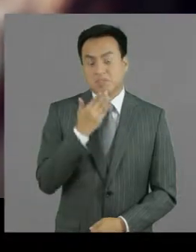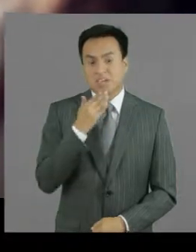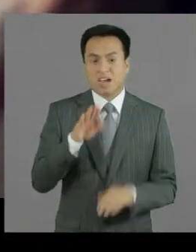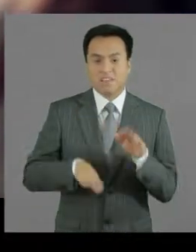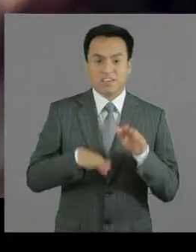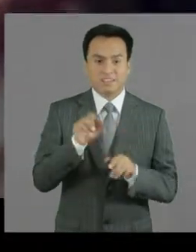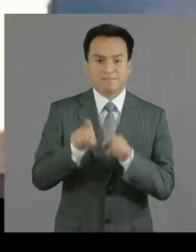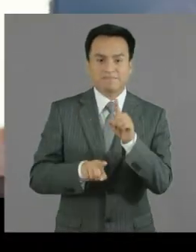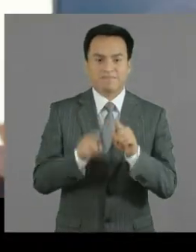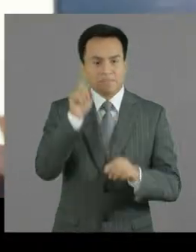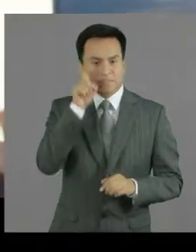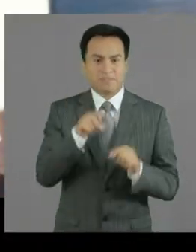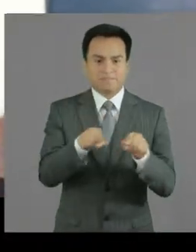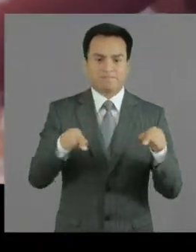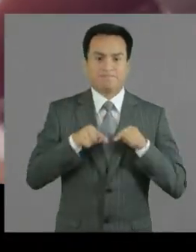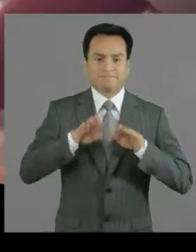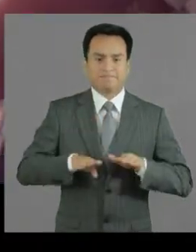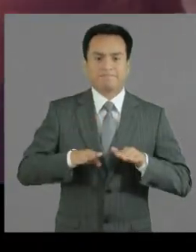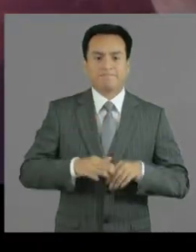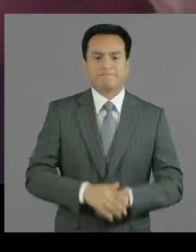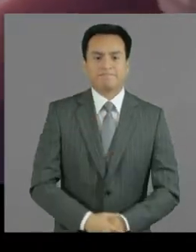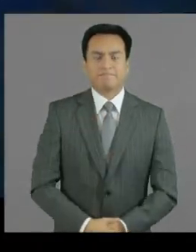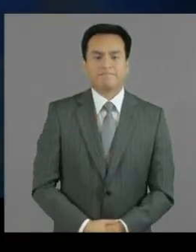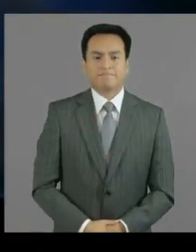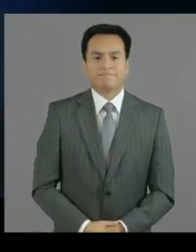y los que a veces prefieren quedarse dentro.